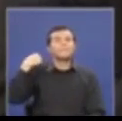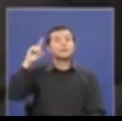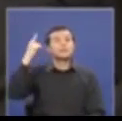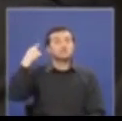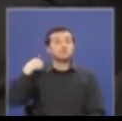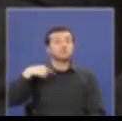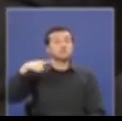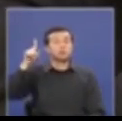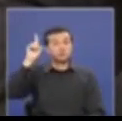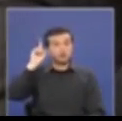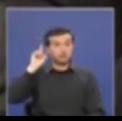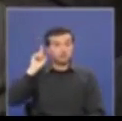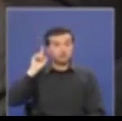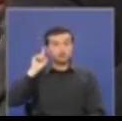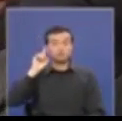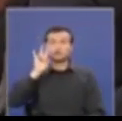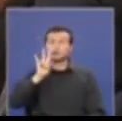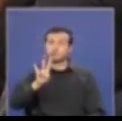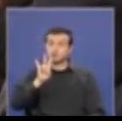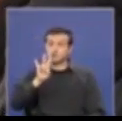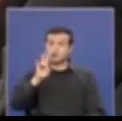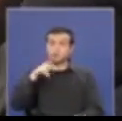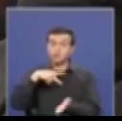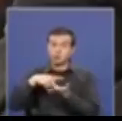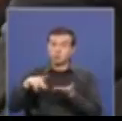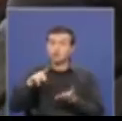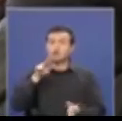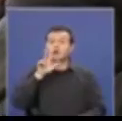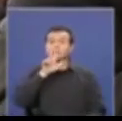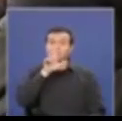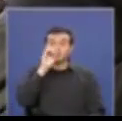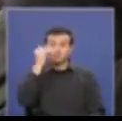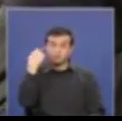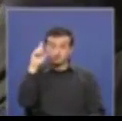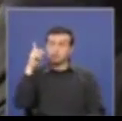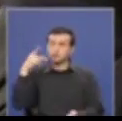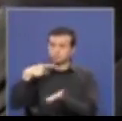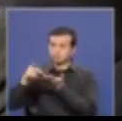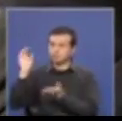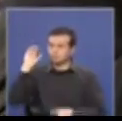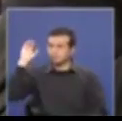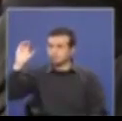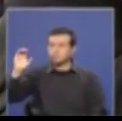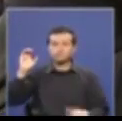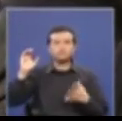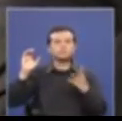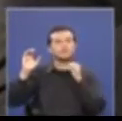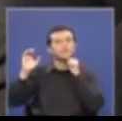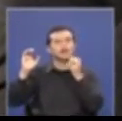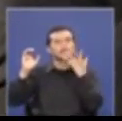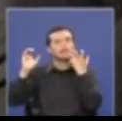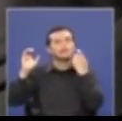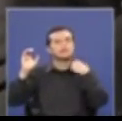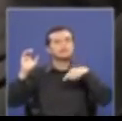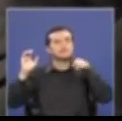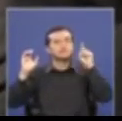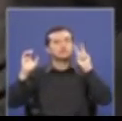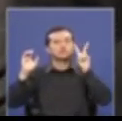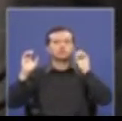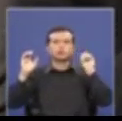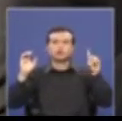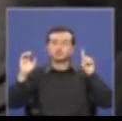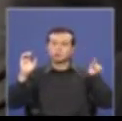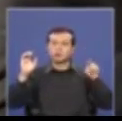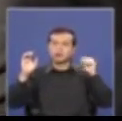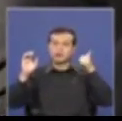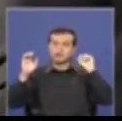$45.200.000 los 7 helicópteros. Se pagaron $30 millones de contado. Quedó el saldo de $15.200.000 a pagarse